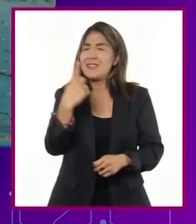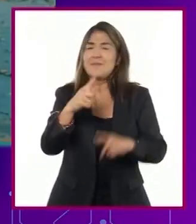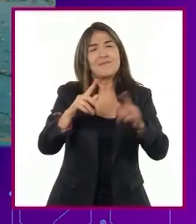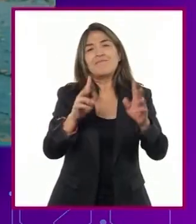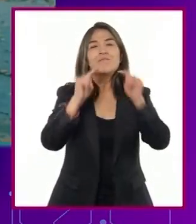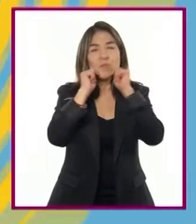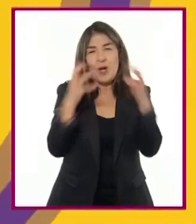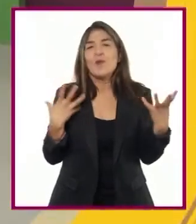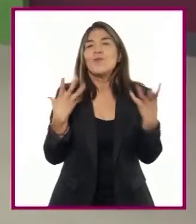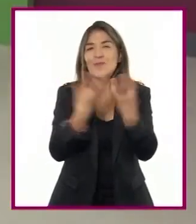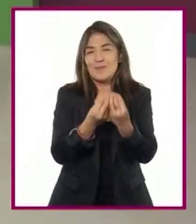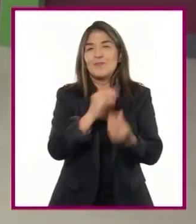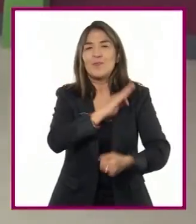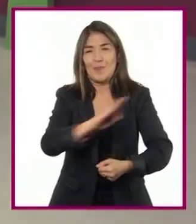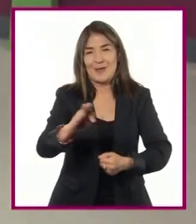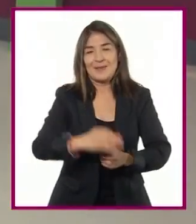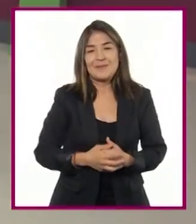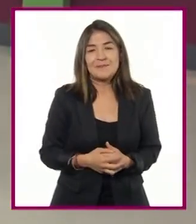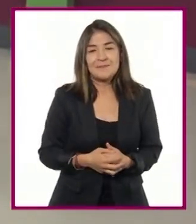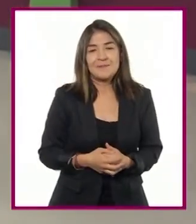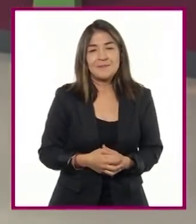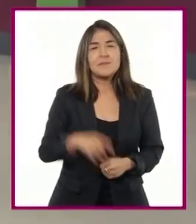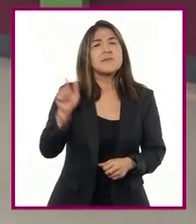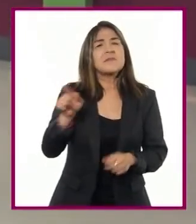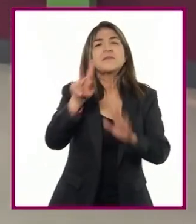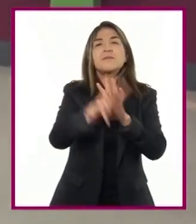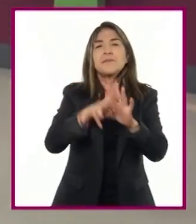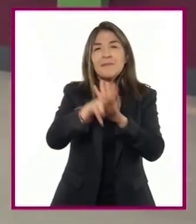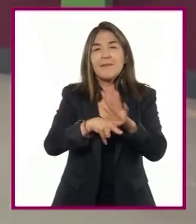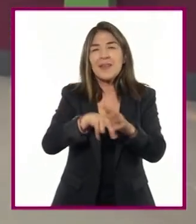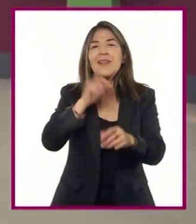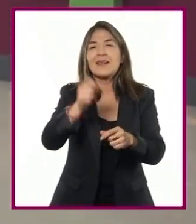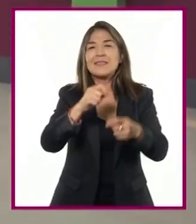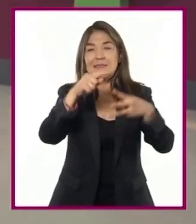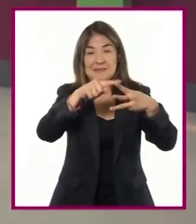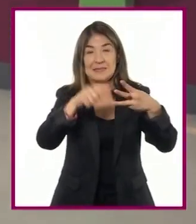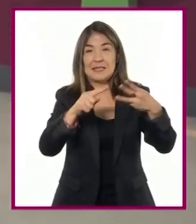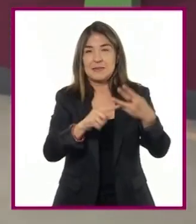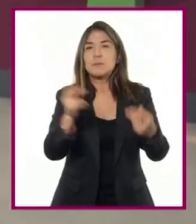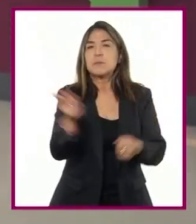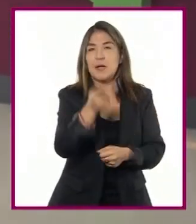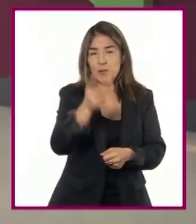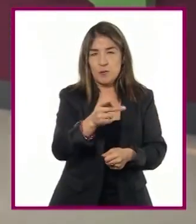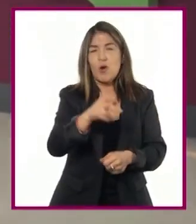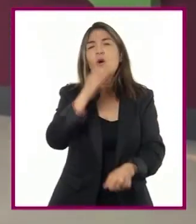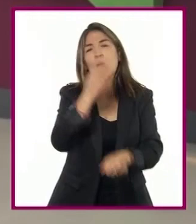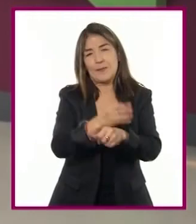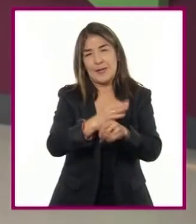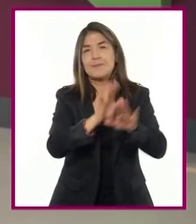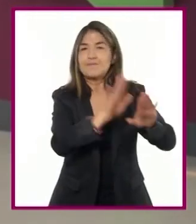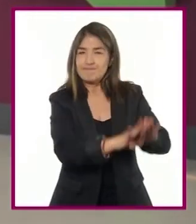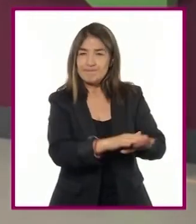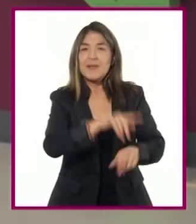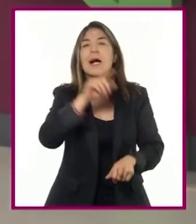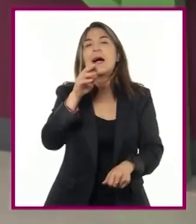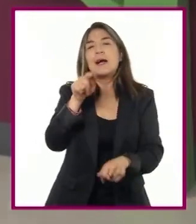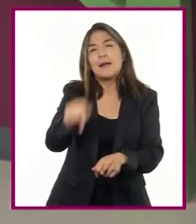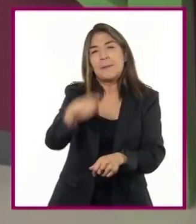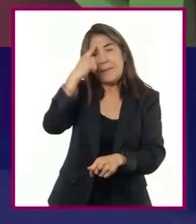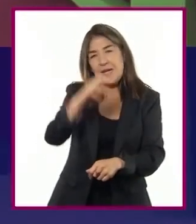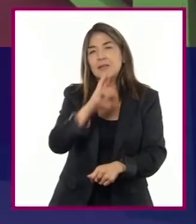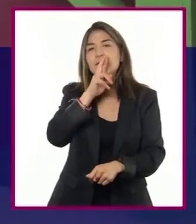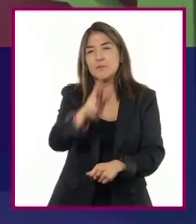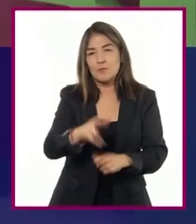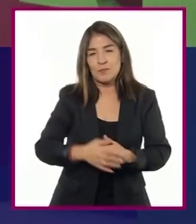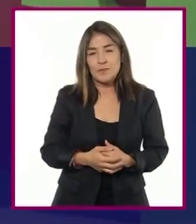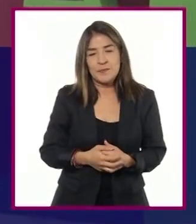juntos. En el video se plantean 3 preguntas. Más adelante las recuperaremos para responderlas.